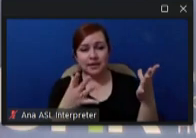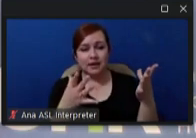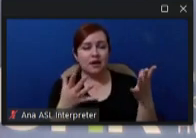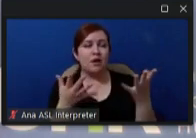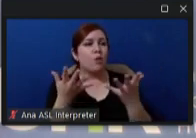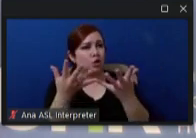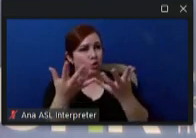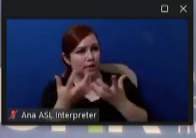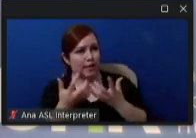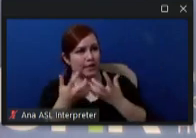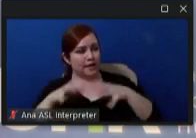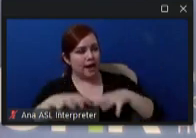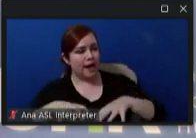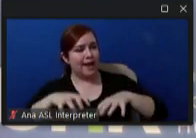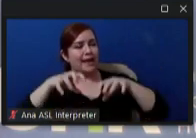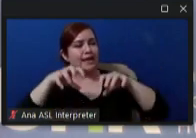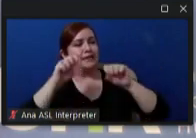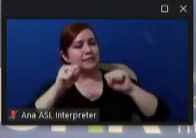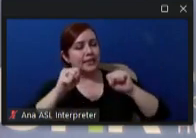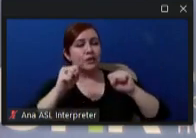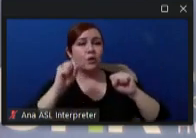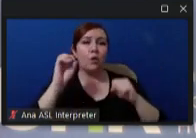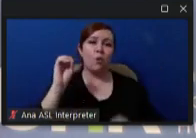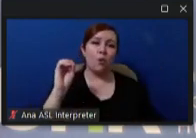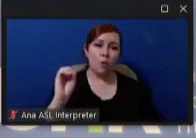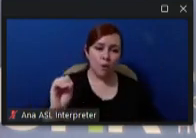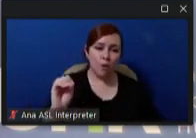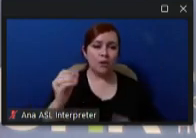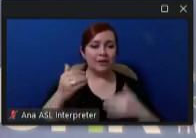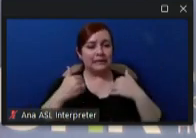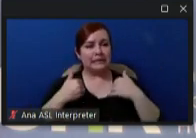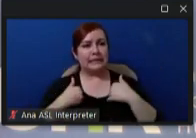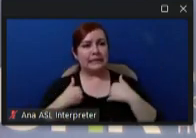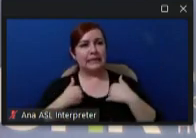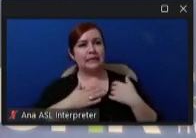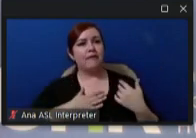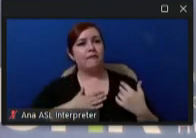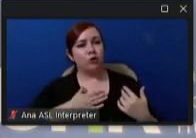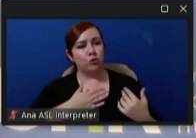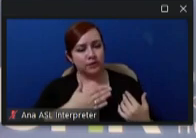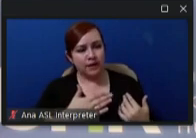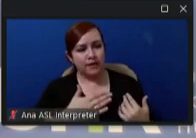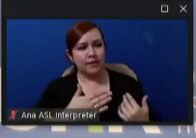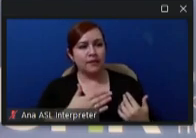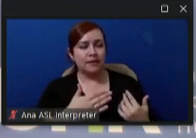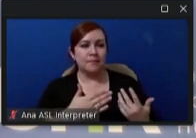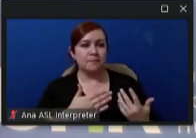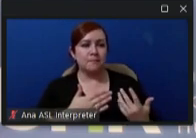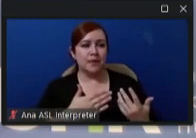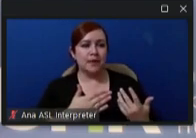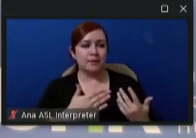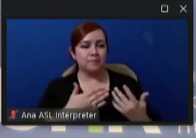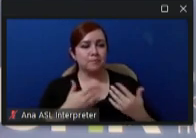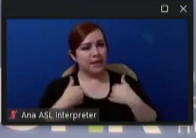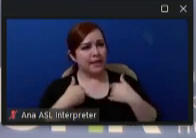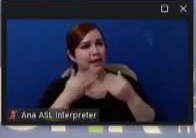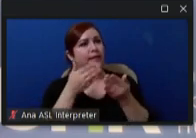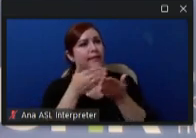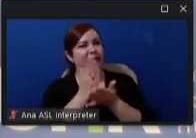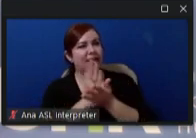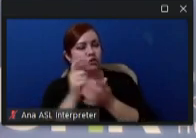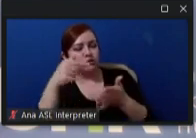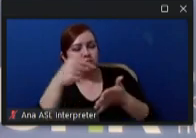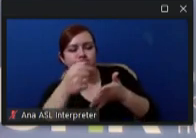o cuando tienen la voluntad de ejercer estos derechos. Entonces,